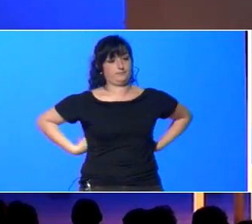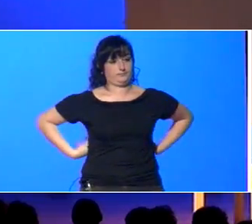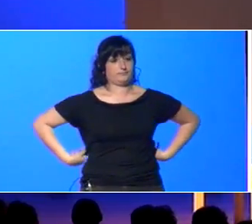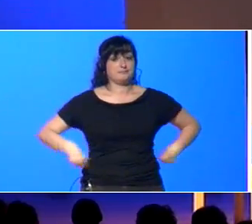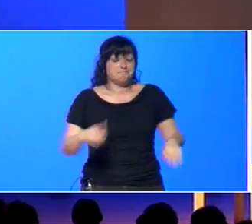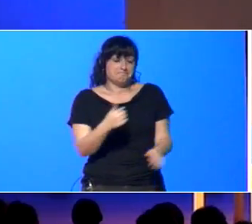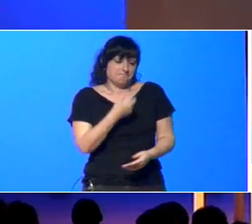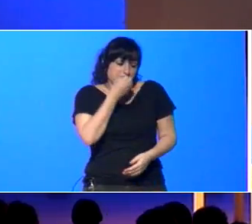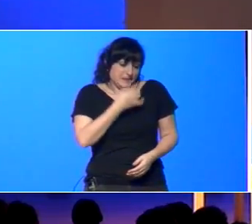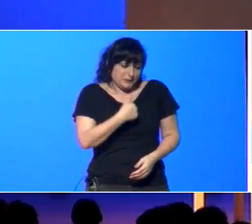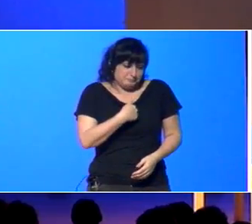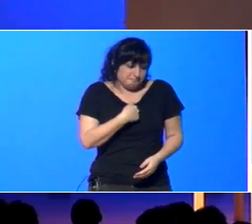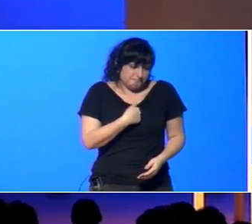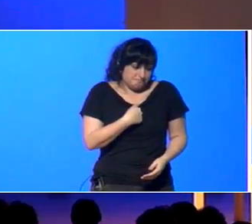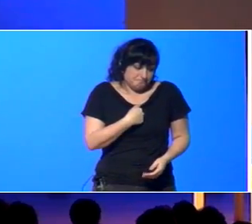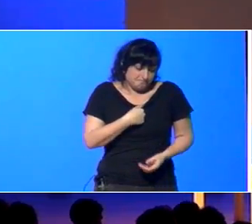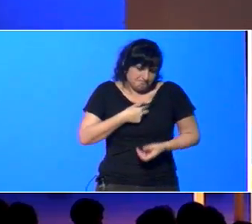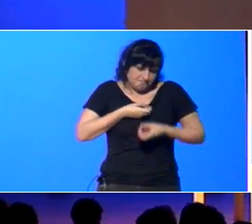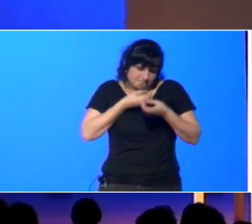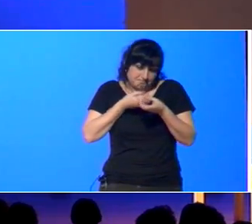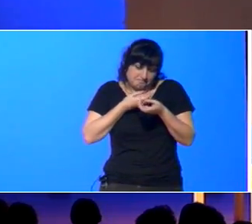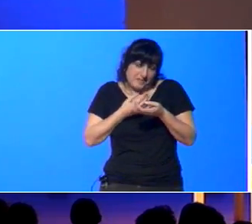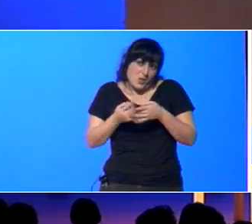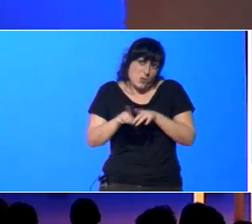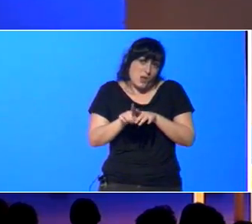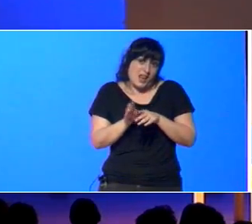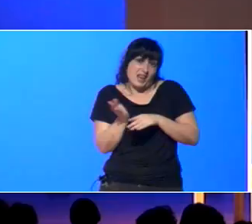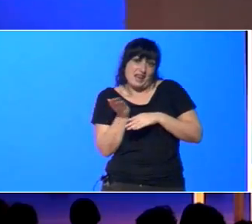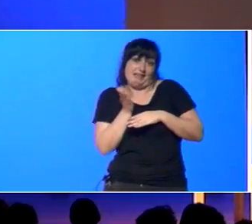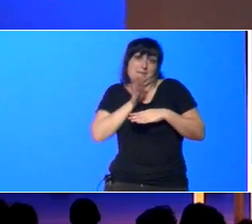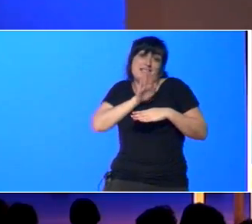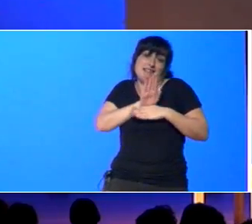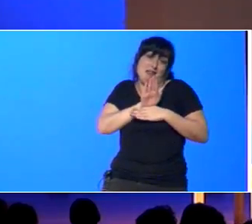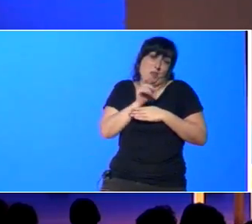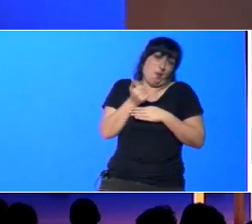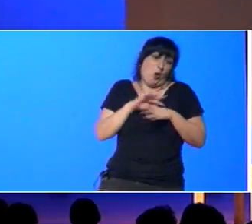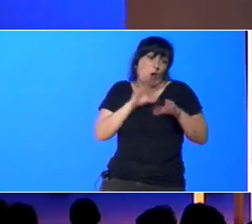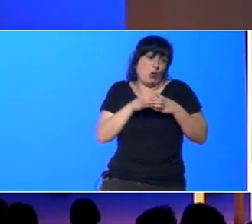yo vengo a hablar de, representando un poco al colectivo de los del chándal, ¿no?